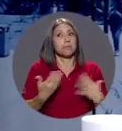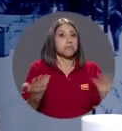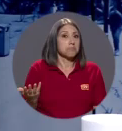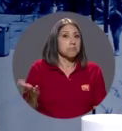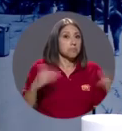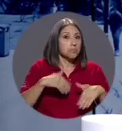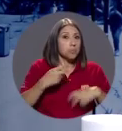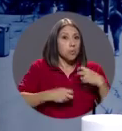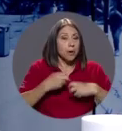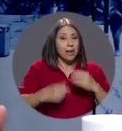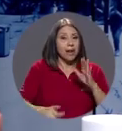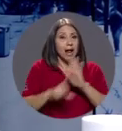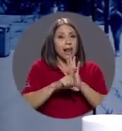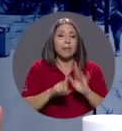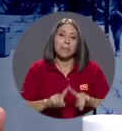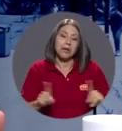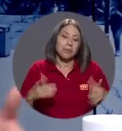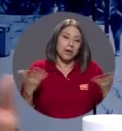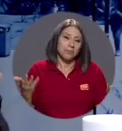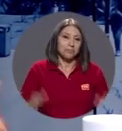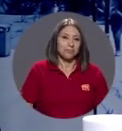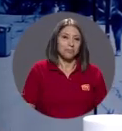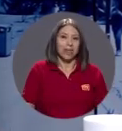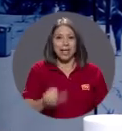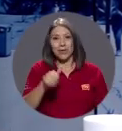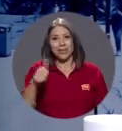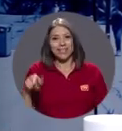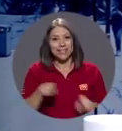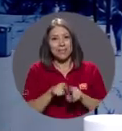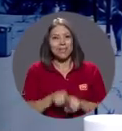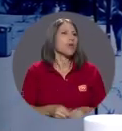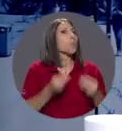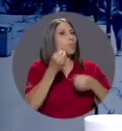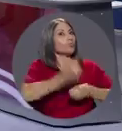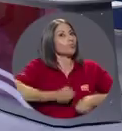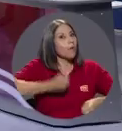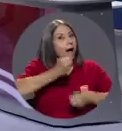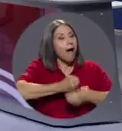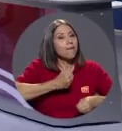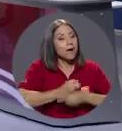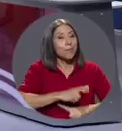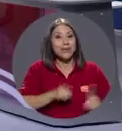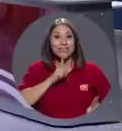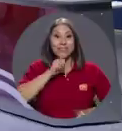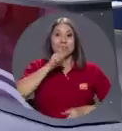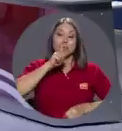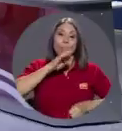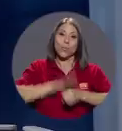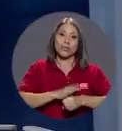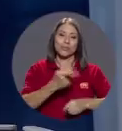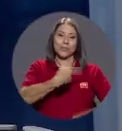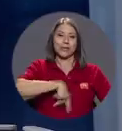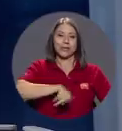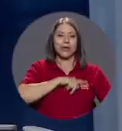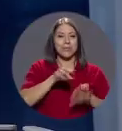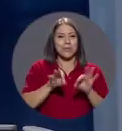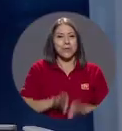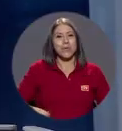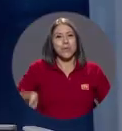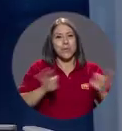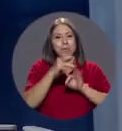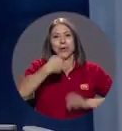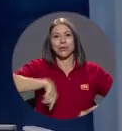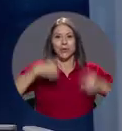ningún problema, digamos, legal, pero bueno, hay otras también. Mucho que hacer, pero definitivamente el compromiso personal